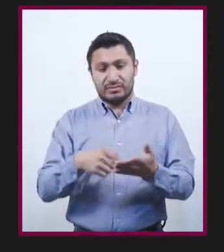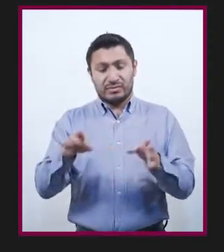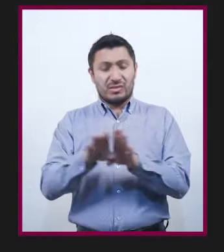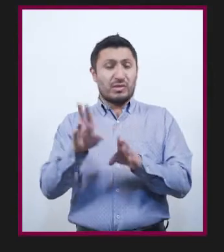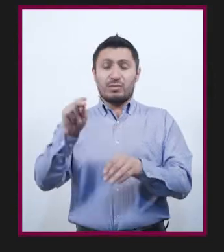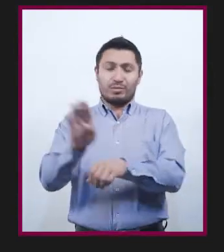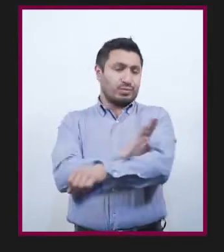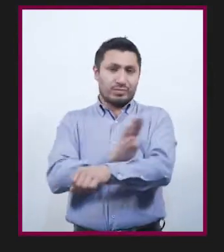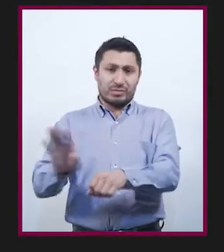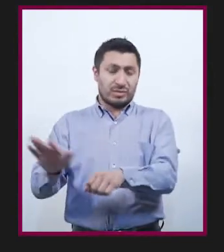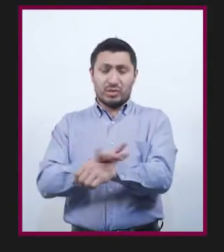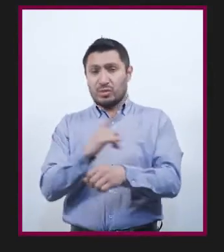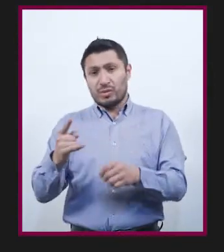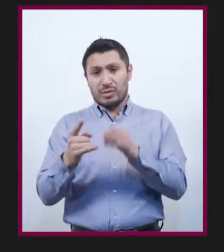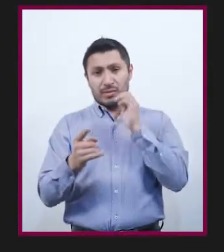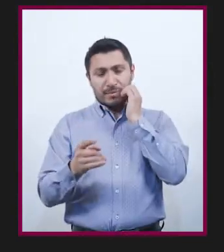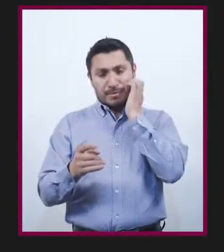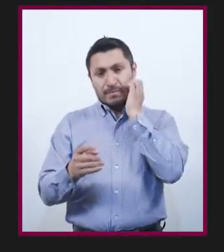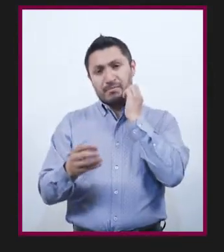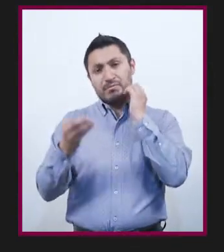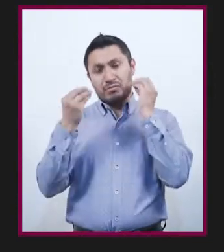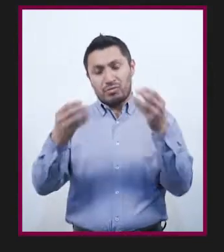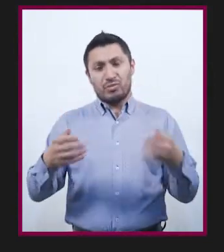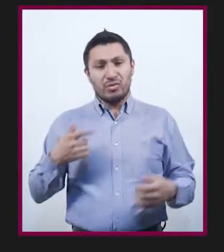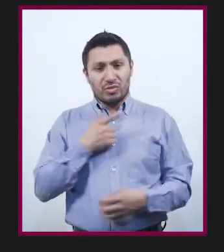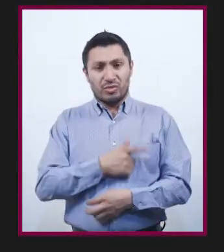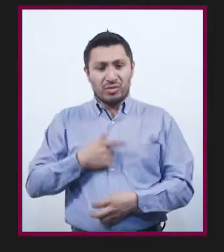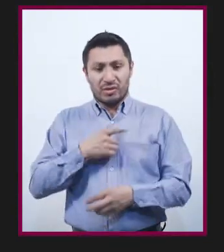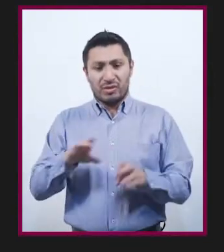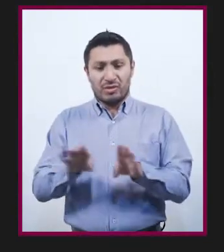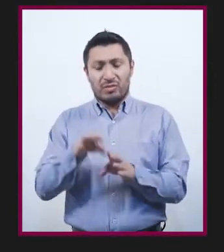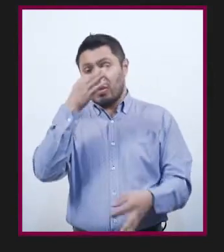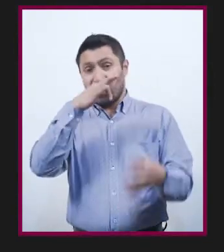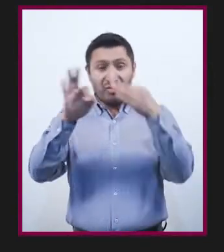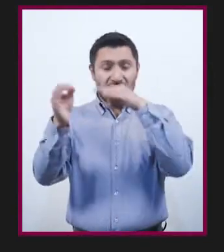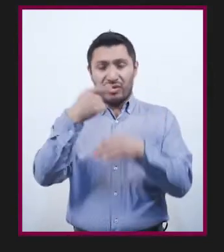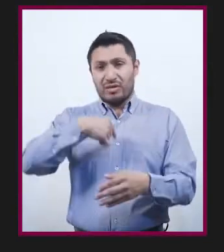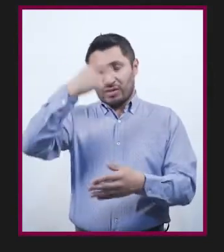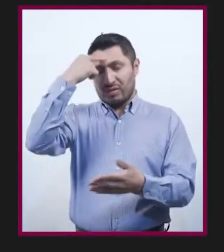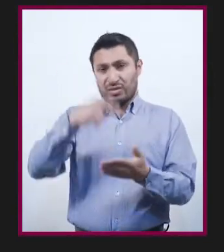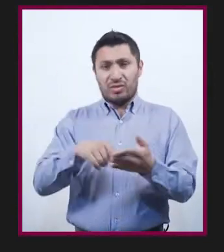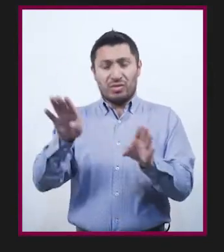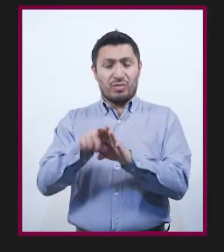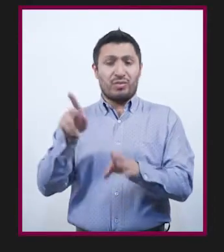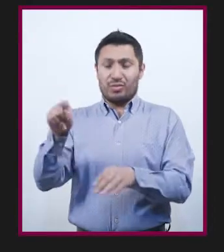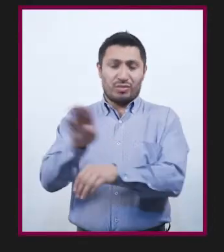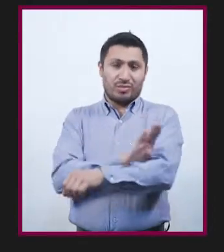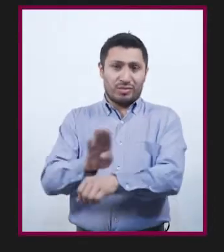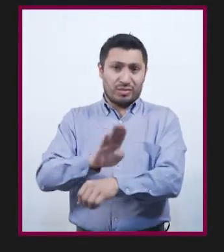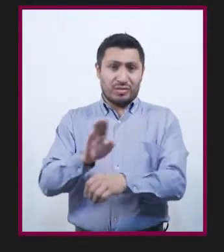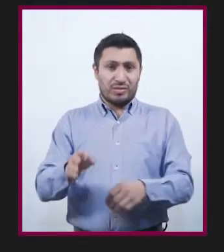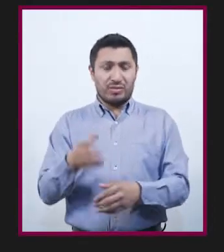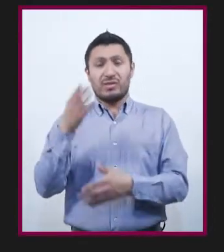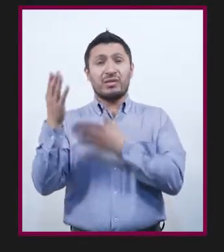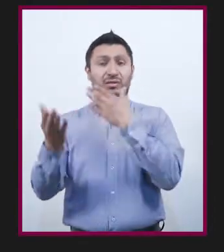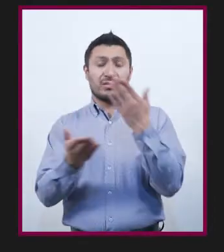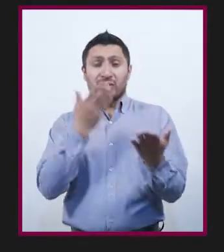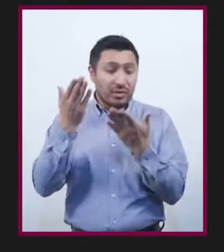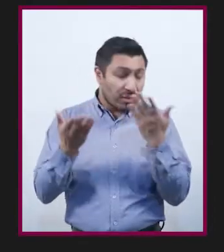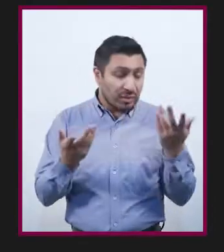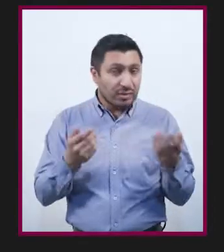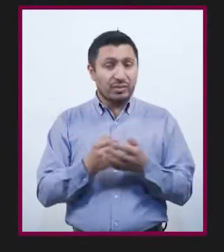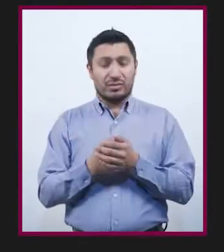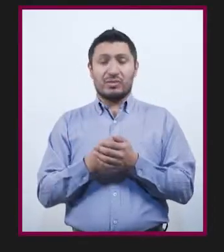que en cierto tiempo como activarte, como a pensar más en tu plan de futuro. O